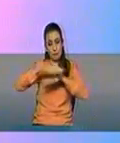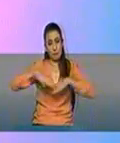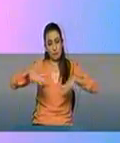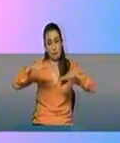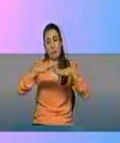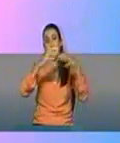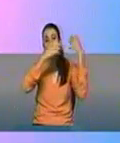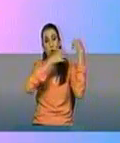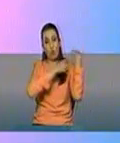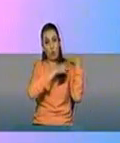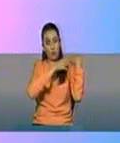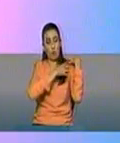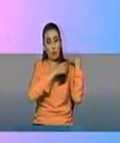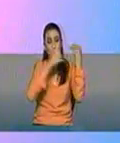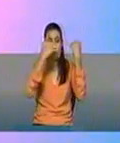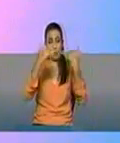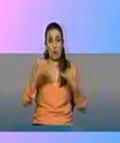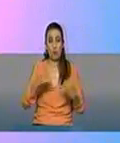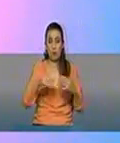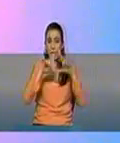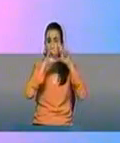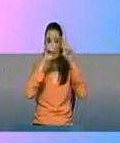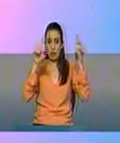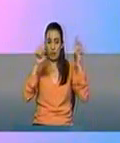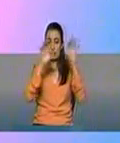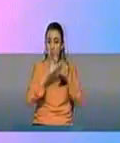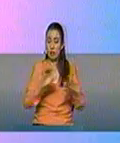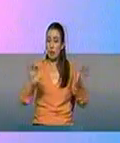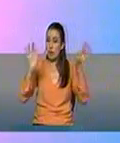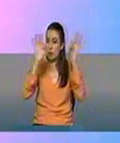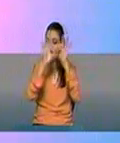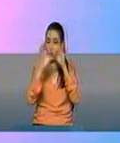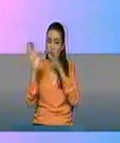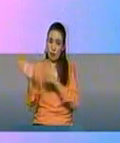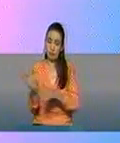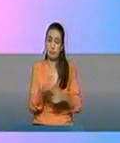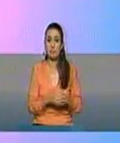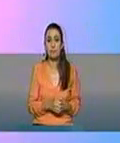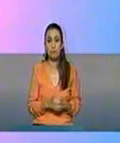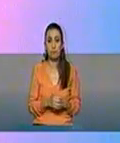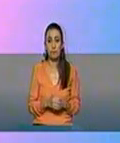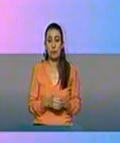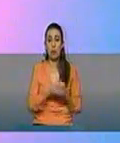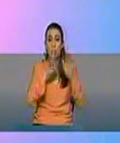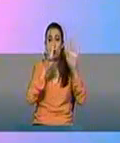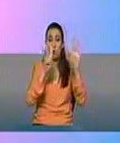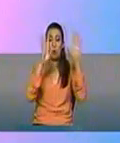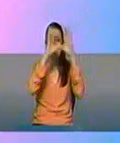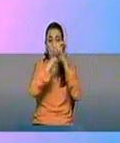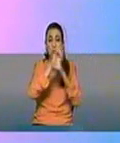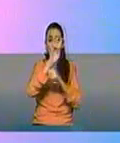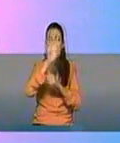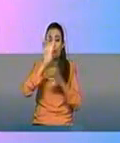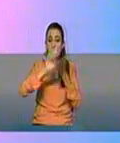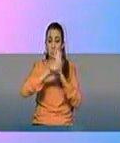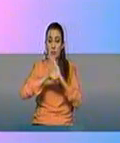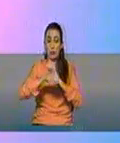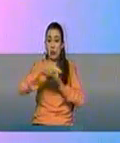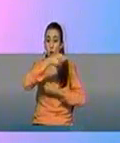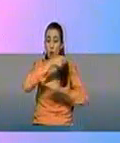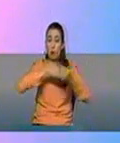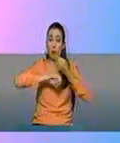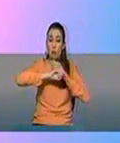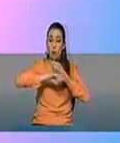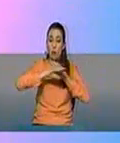garantizar el desarrollo de este sector de la economía tan importante en nuestro país. 21 horas con 25 minutos, vamos a hacer una primera